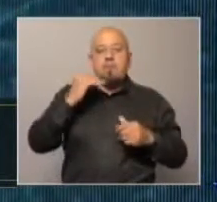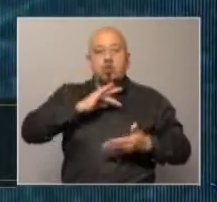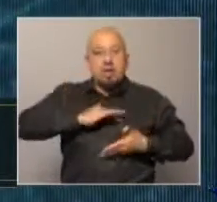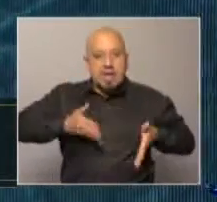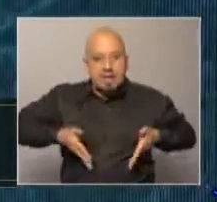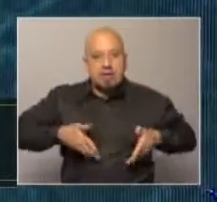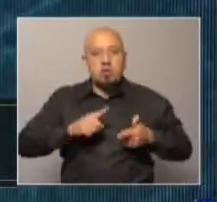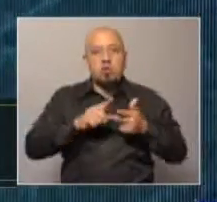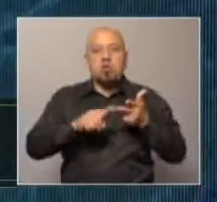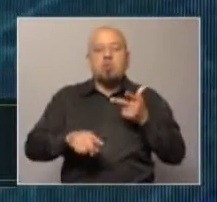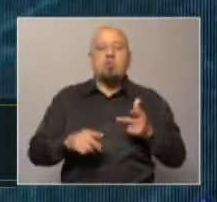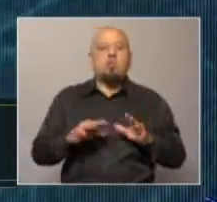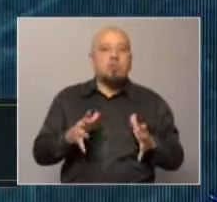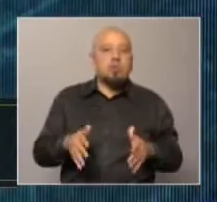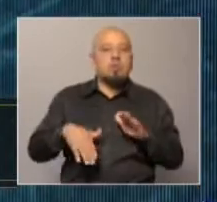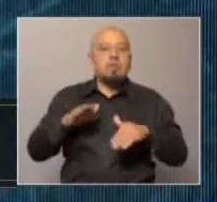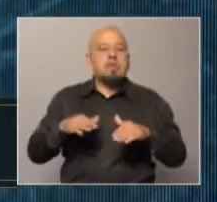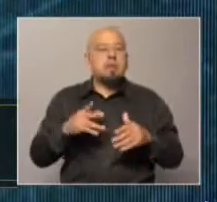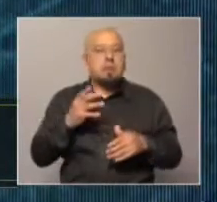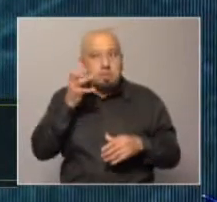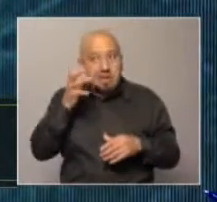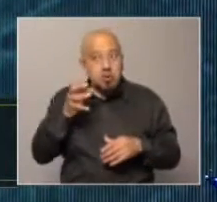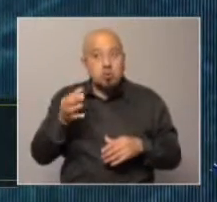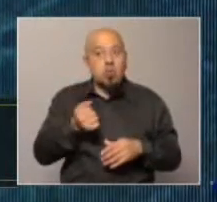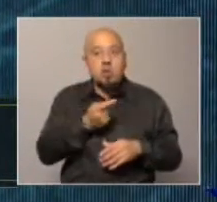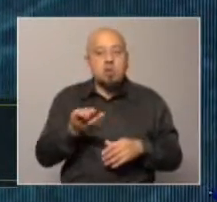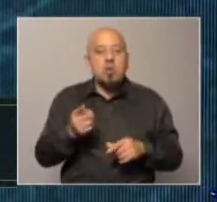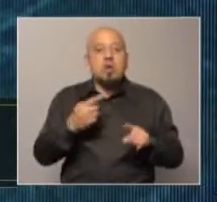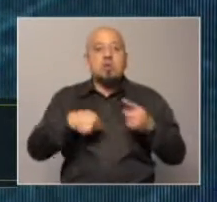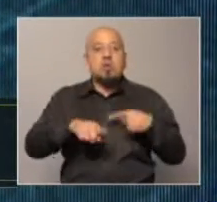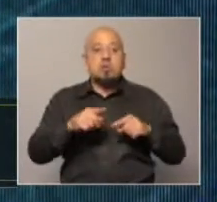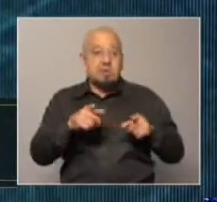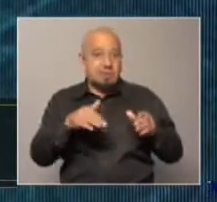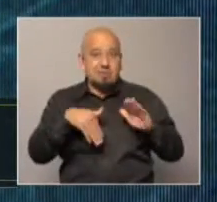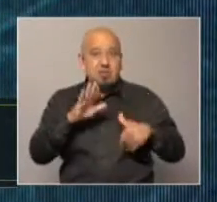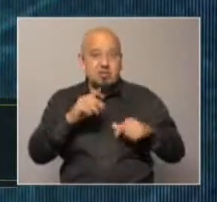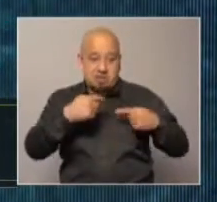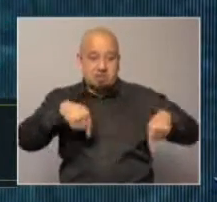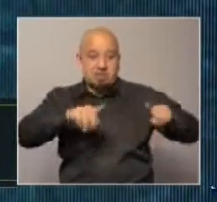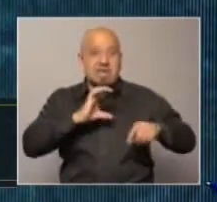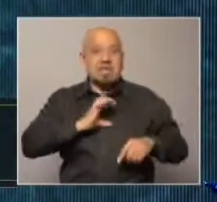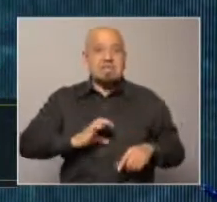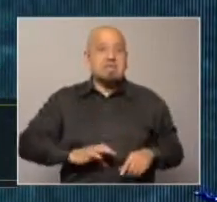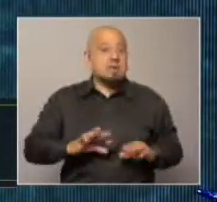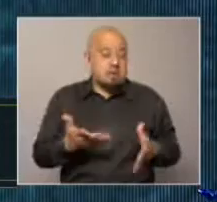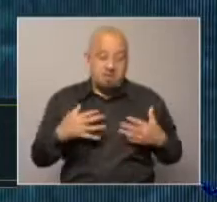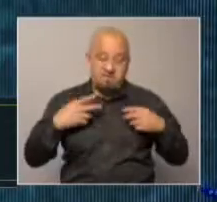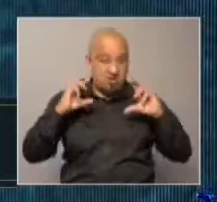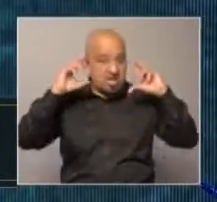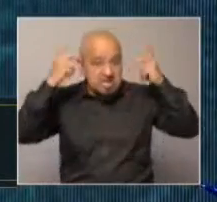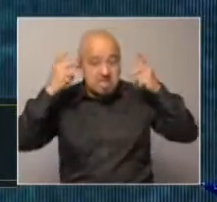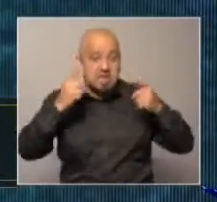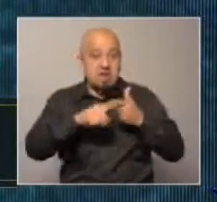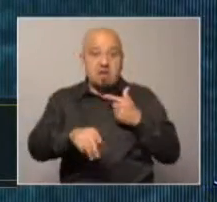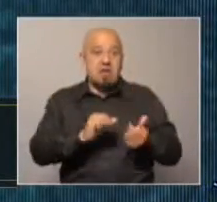perdón, por nivel de seguridad. Y la mayoría de ellas reproducen el sistema violento y de encierro que tienen las cárceles.